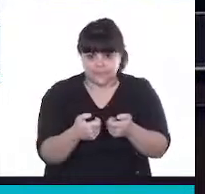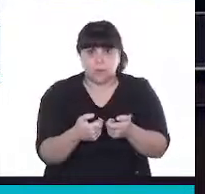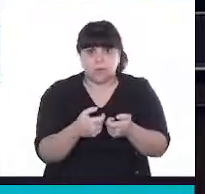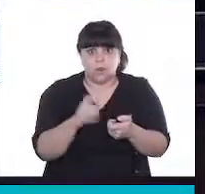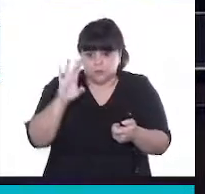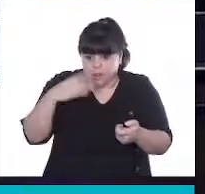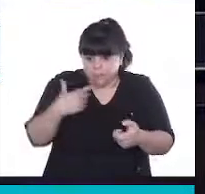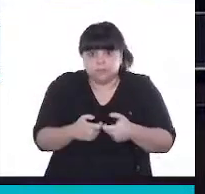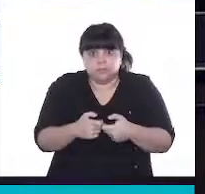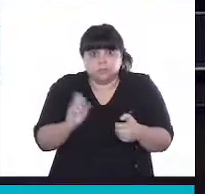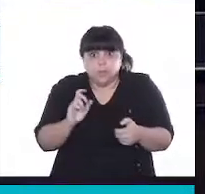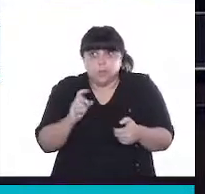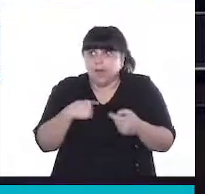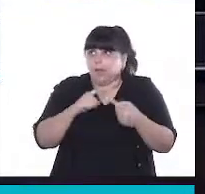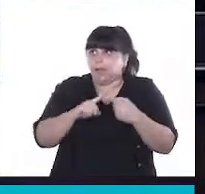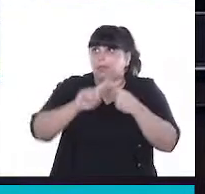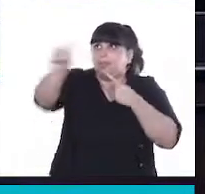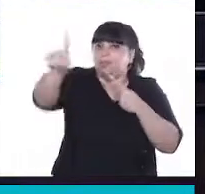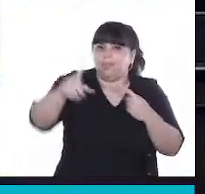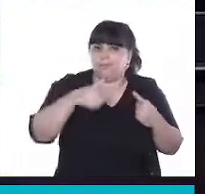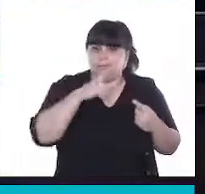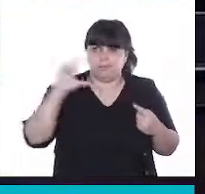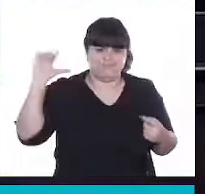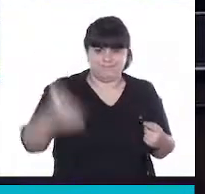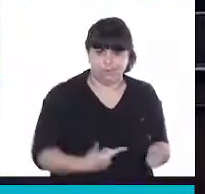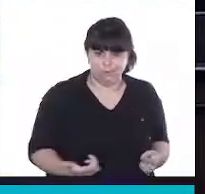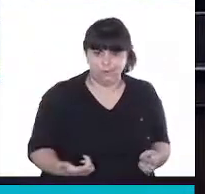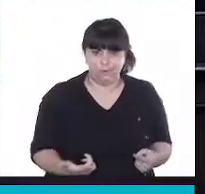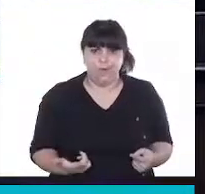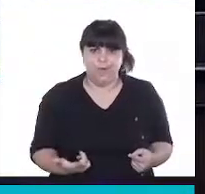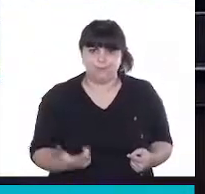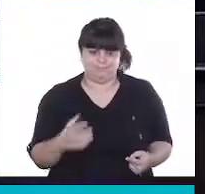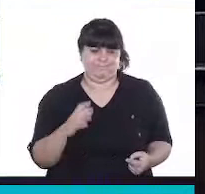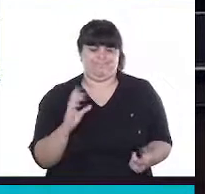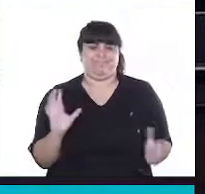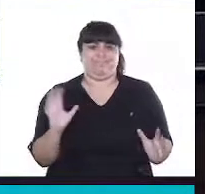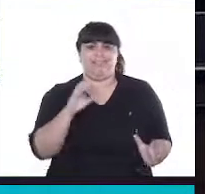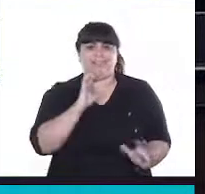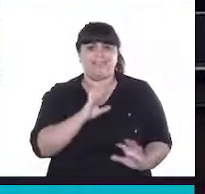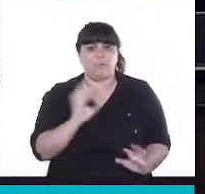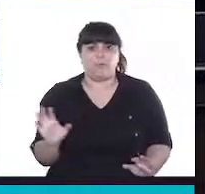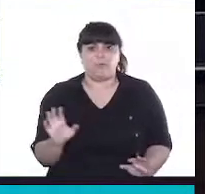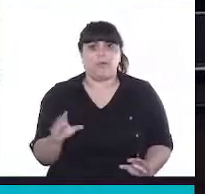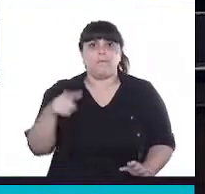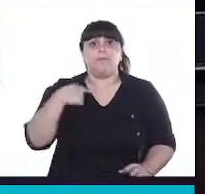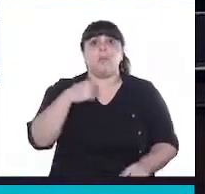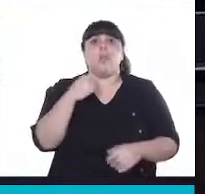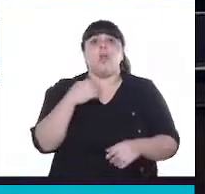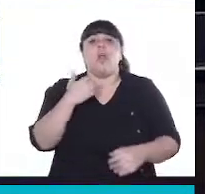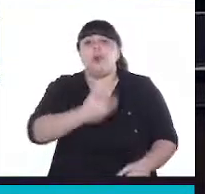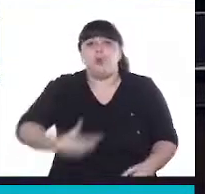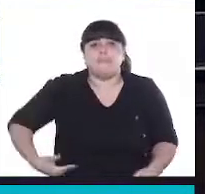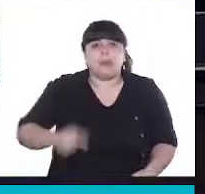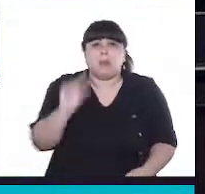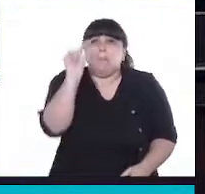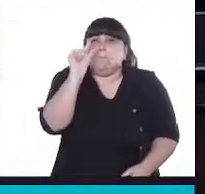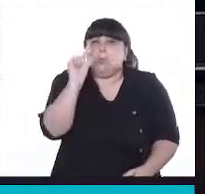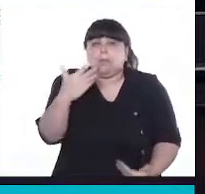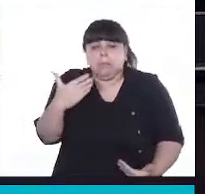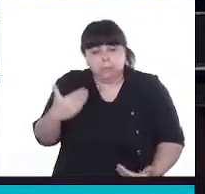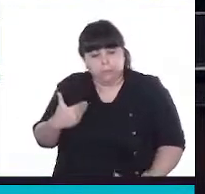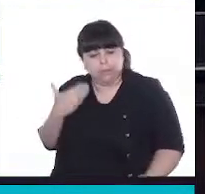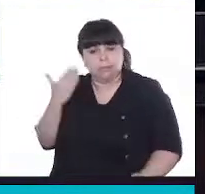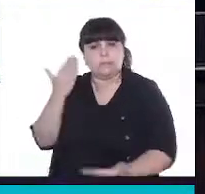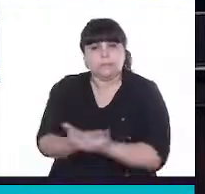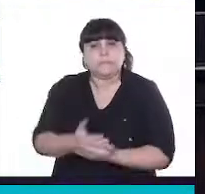inaceptable y bizarro digamos de alguna manera no con un poco de voluntad del gobierno con un poco de voluntad del gobierno haría